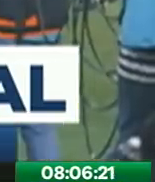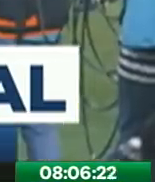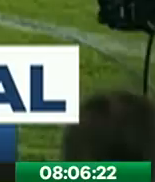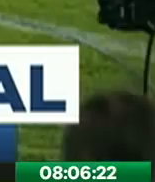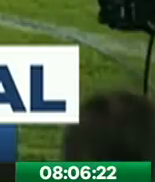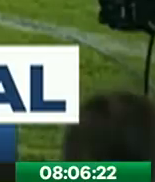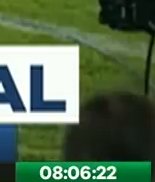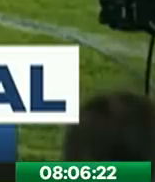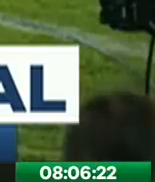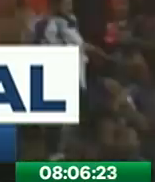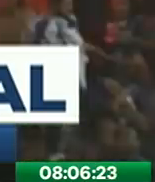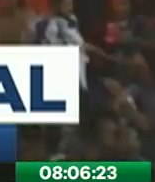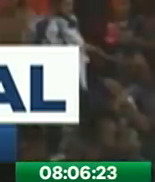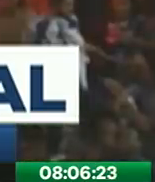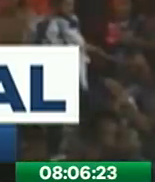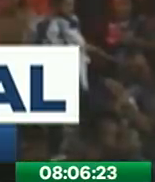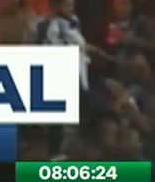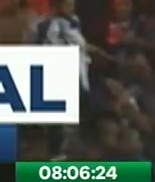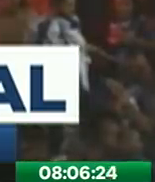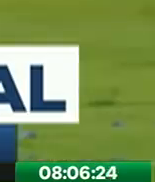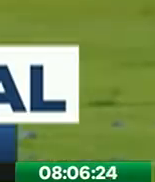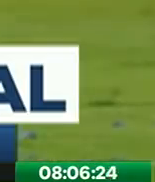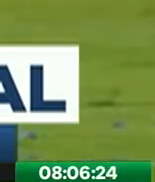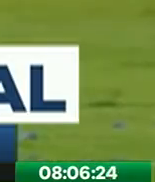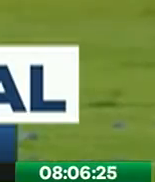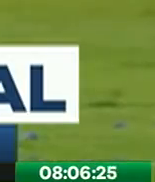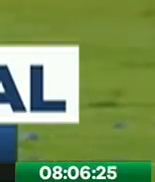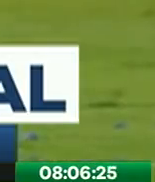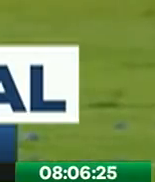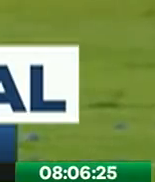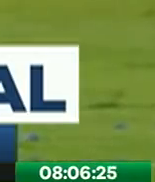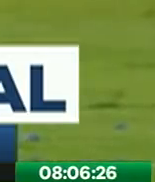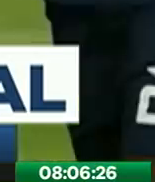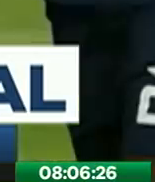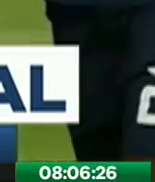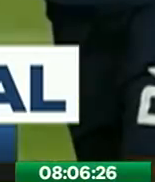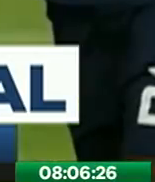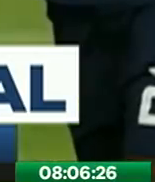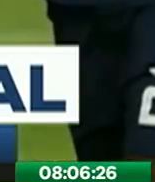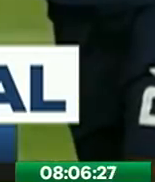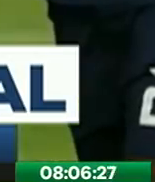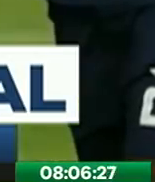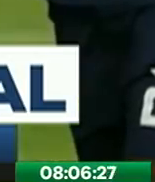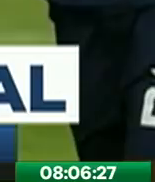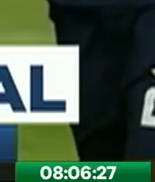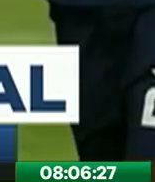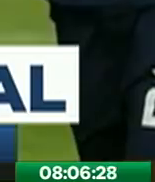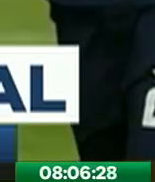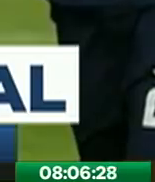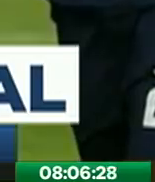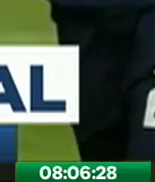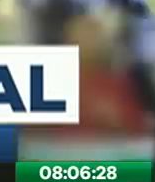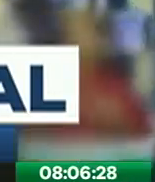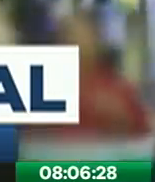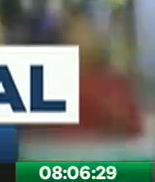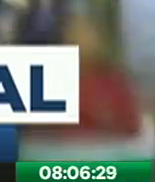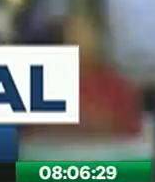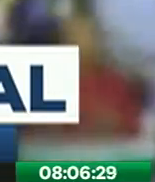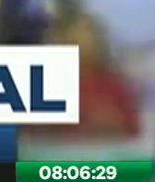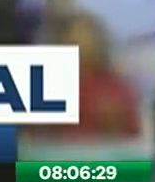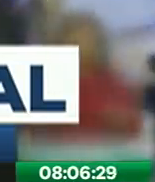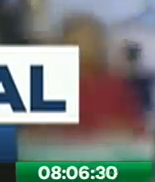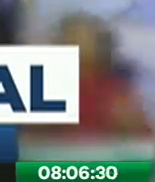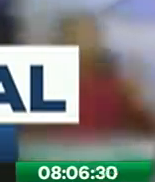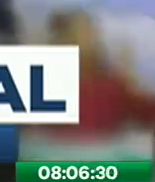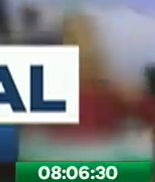equipo, guayaquileños que queremos que la Copa se quede en Guayaquil por tradición del... Esta sí por tradición, que ya mismo